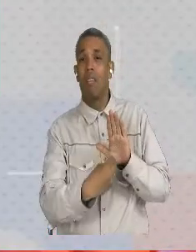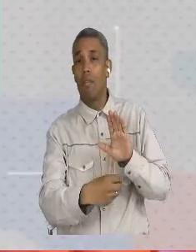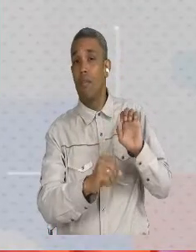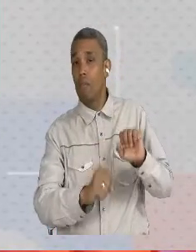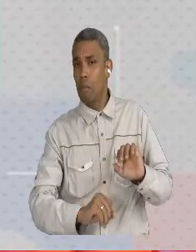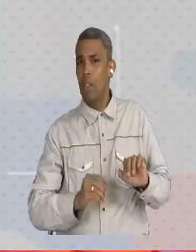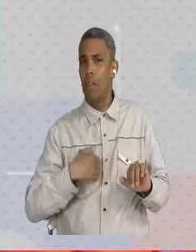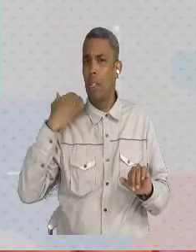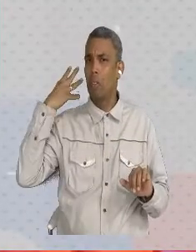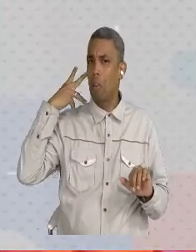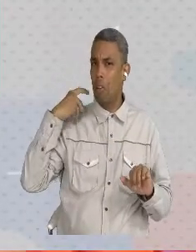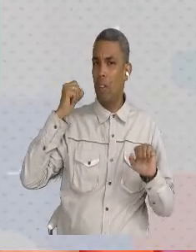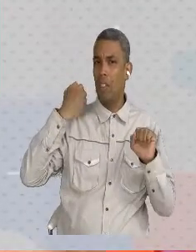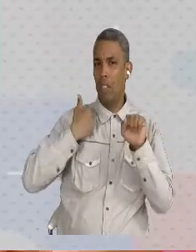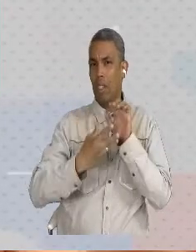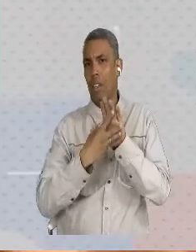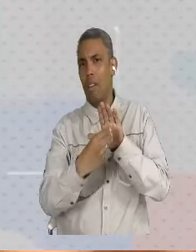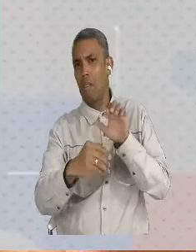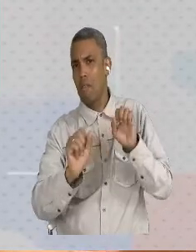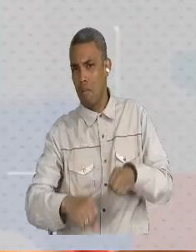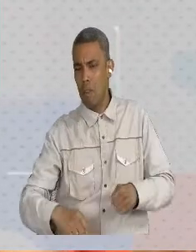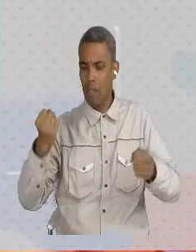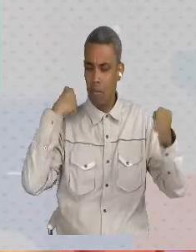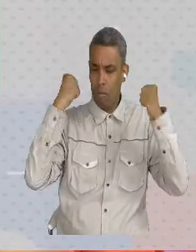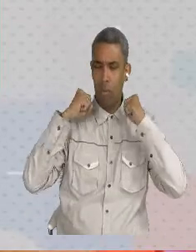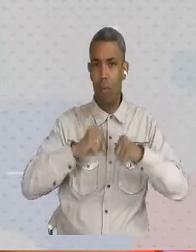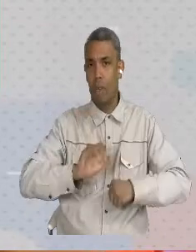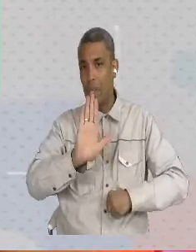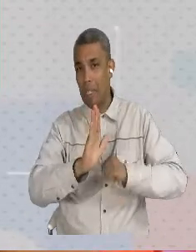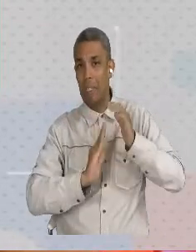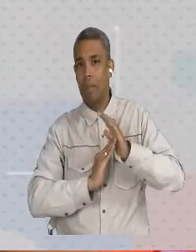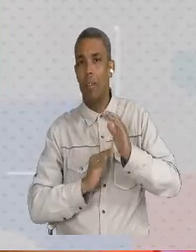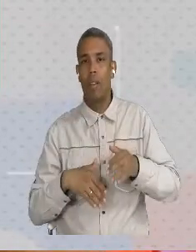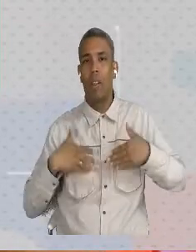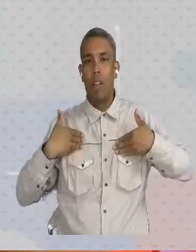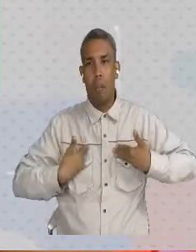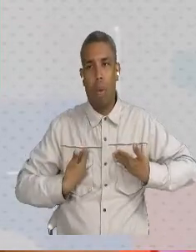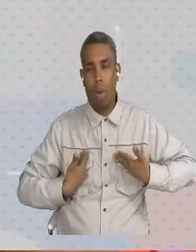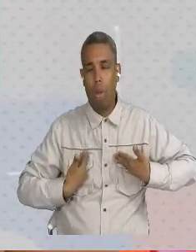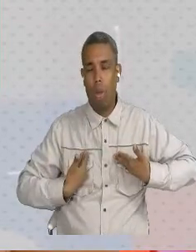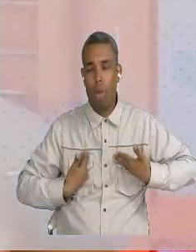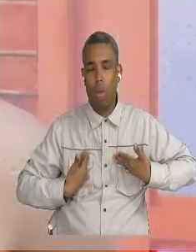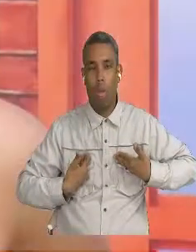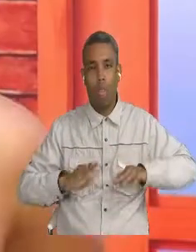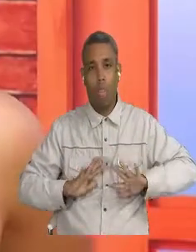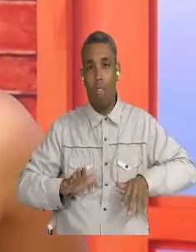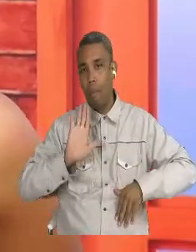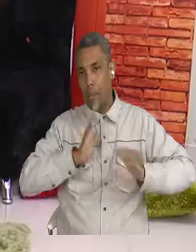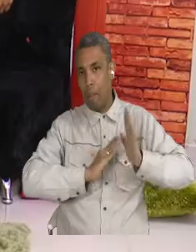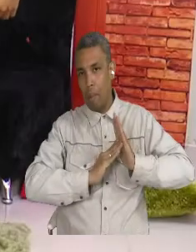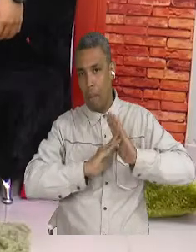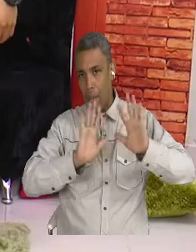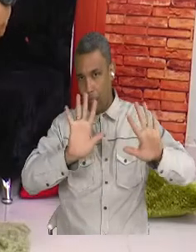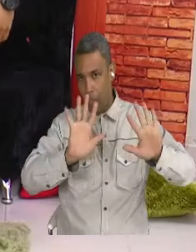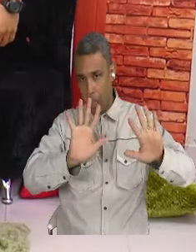rutinas para que hagan todos los días. Y por ahora pido una pausa porque Andrés me dejó muy